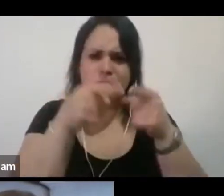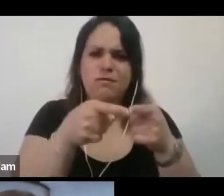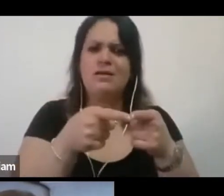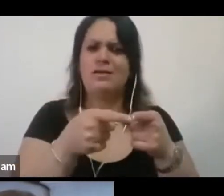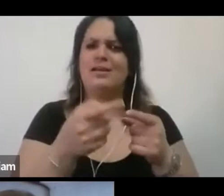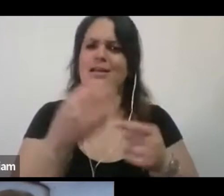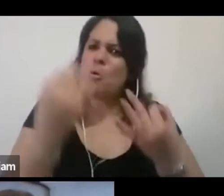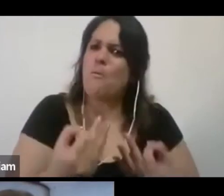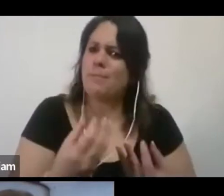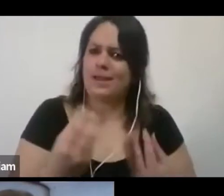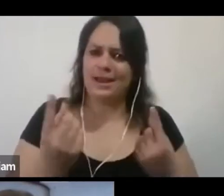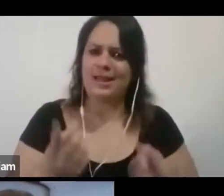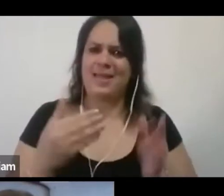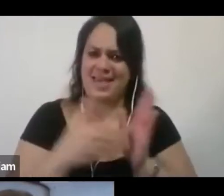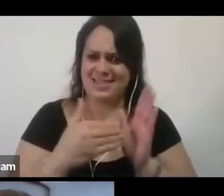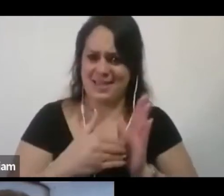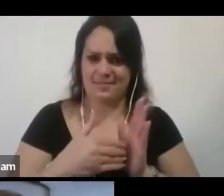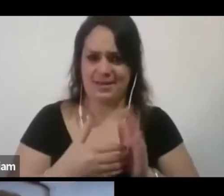transitar.